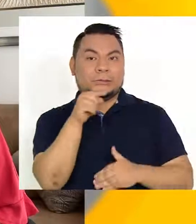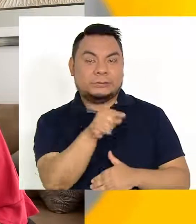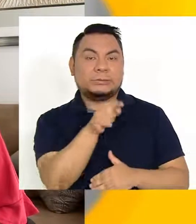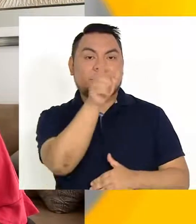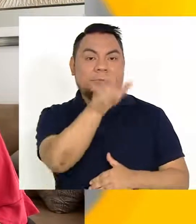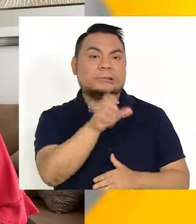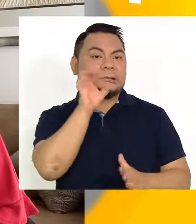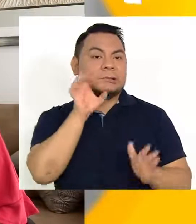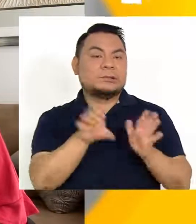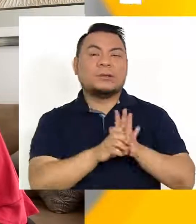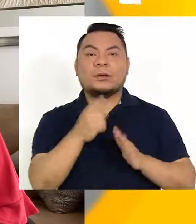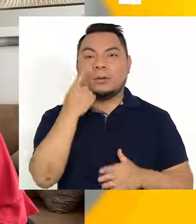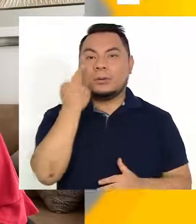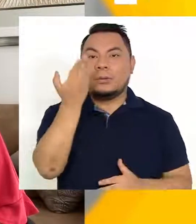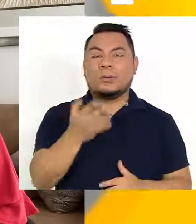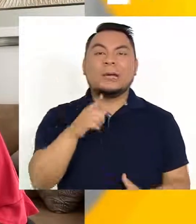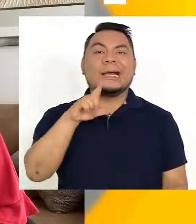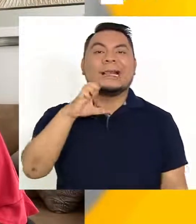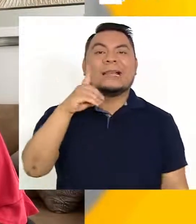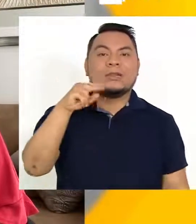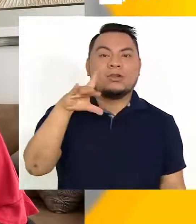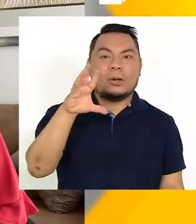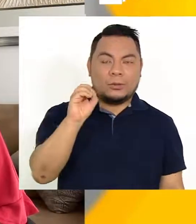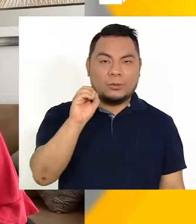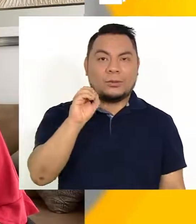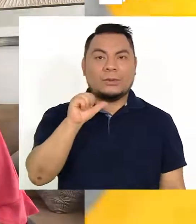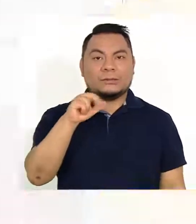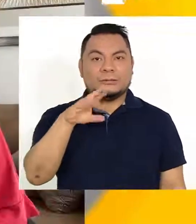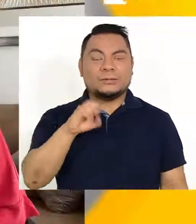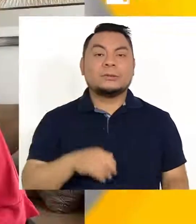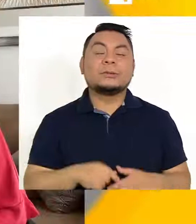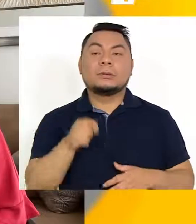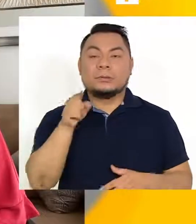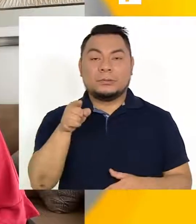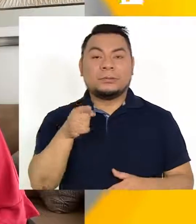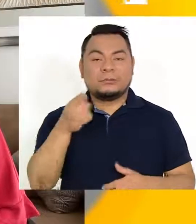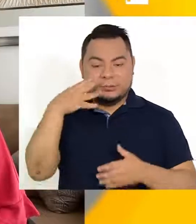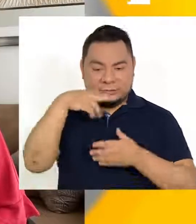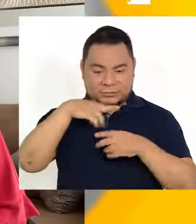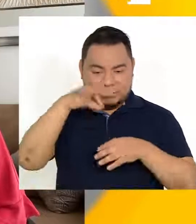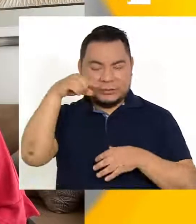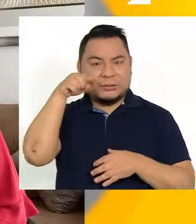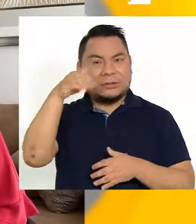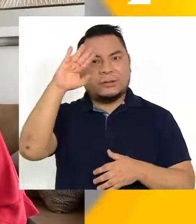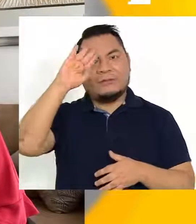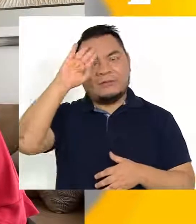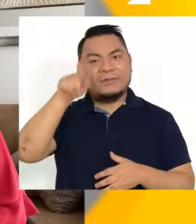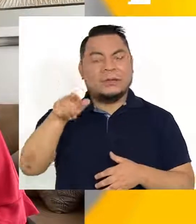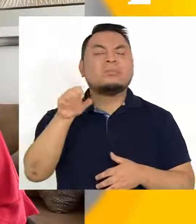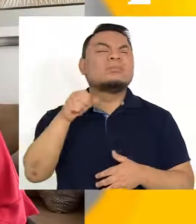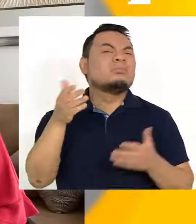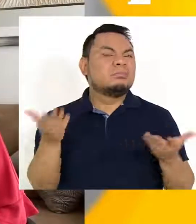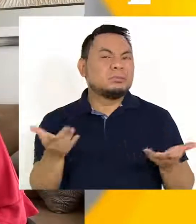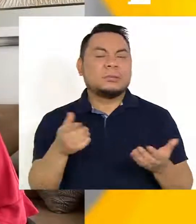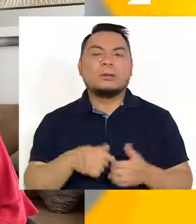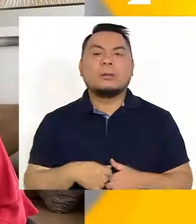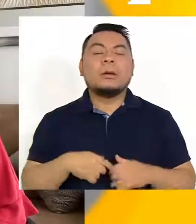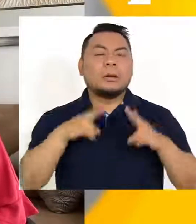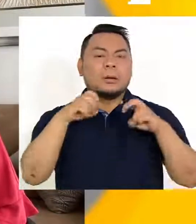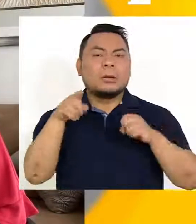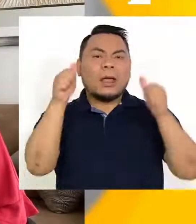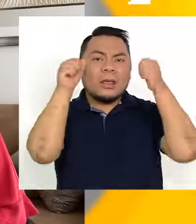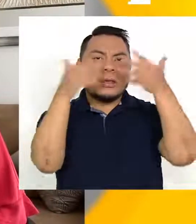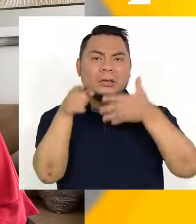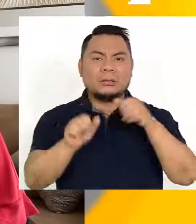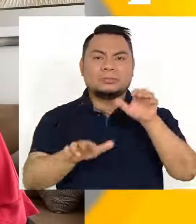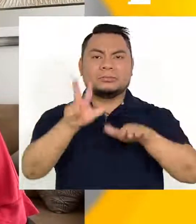Límites vamos a conocer a Leonardo Espinosa Asto. Le diagnosticaron trastorno del espectro autista. Hoy